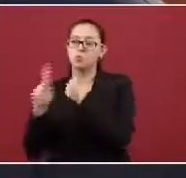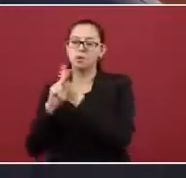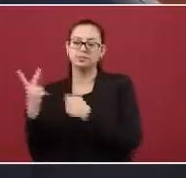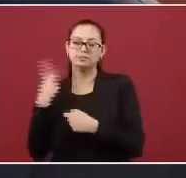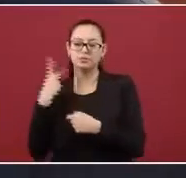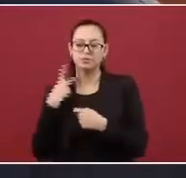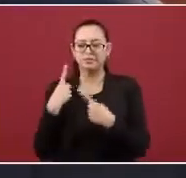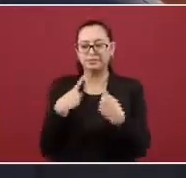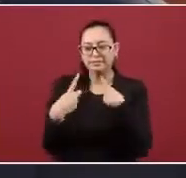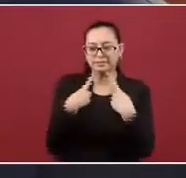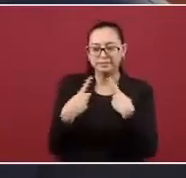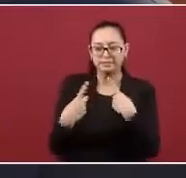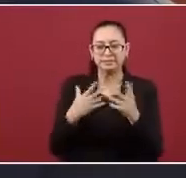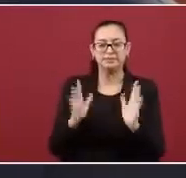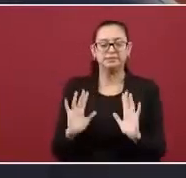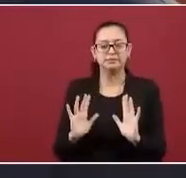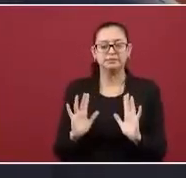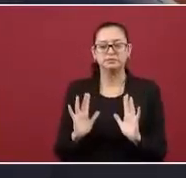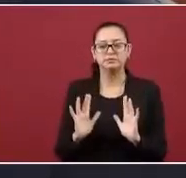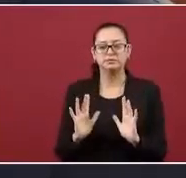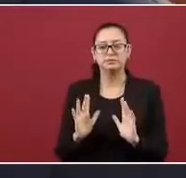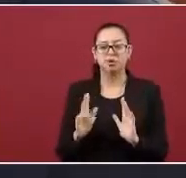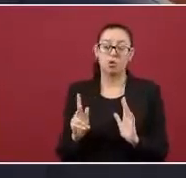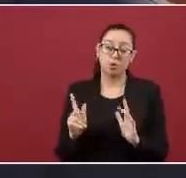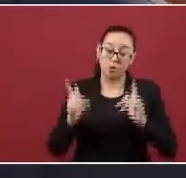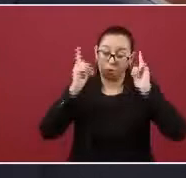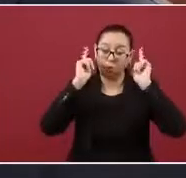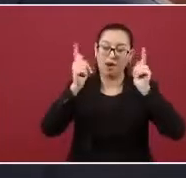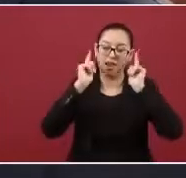ojalá, ¿sí? Y reviviera